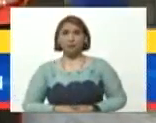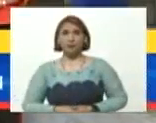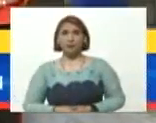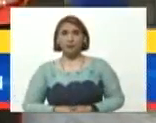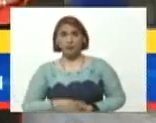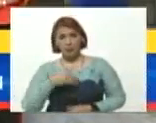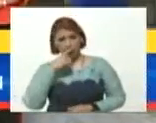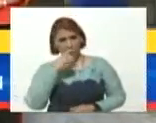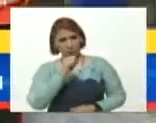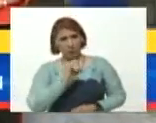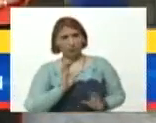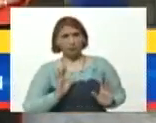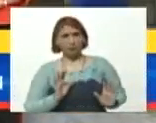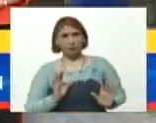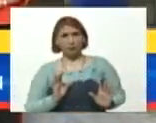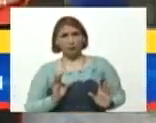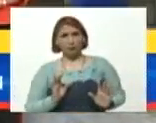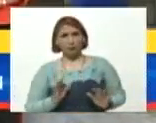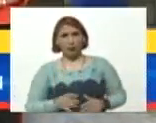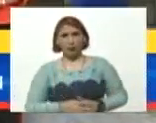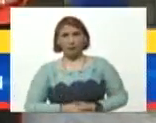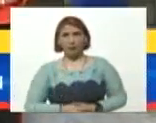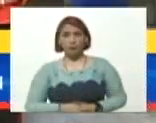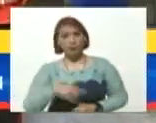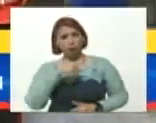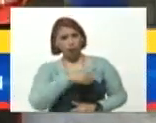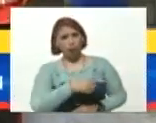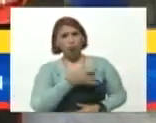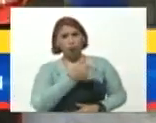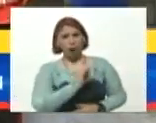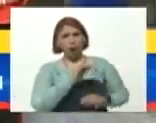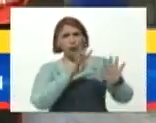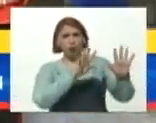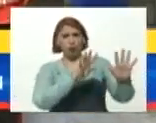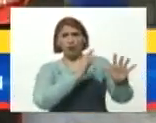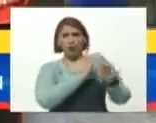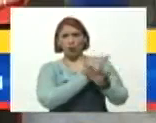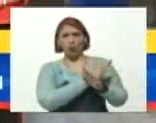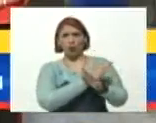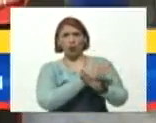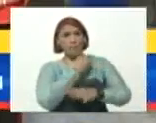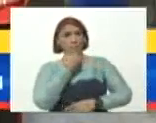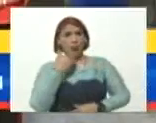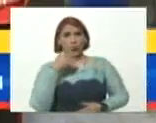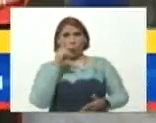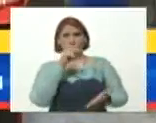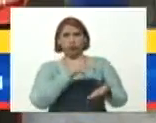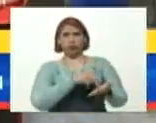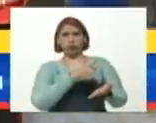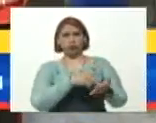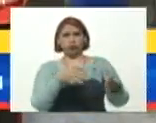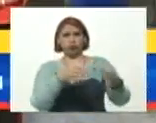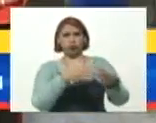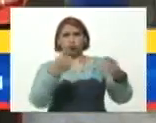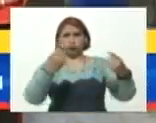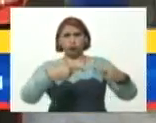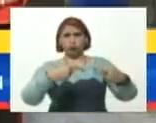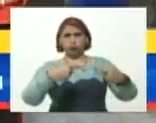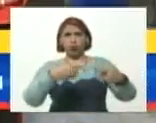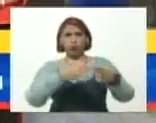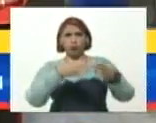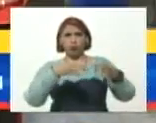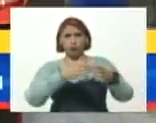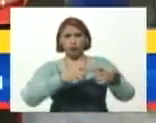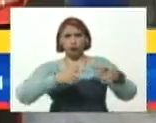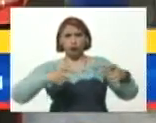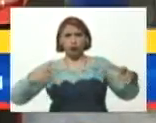Nicolás, si tú pones 9 jugadores en las mejores ligas de Europa y vas creciendo, esos